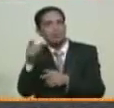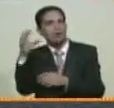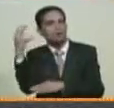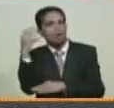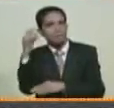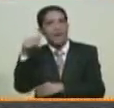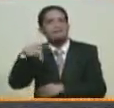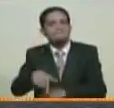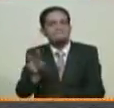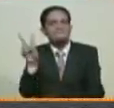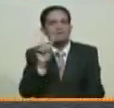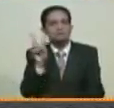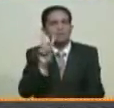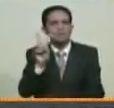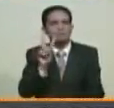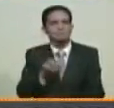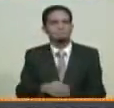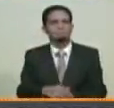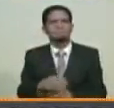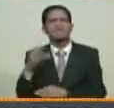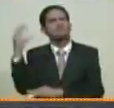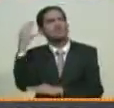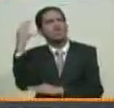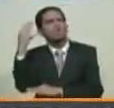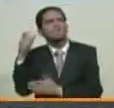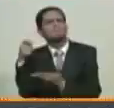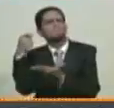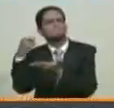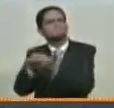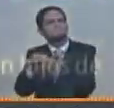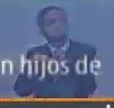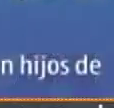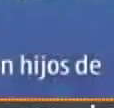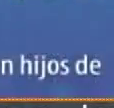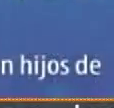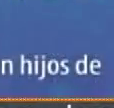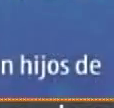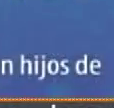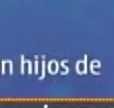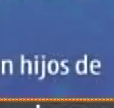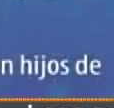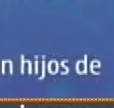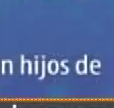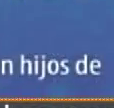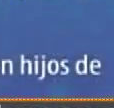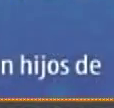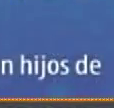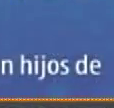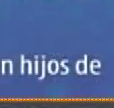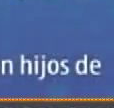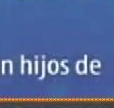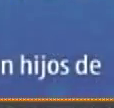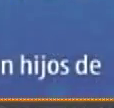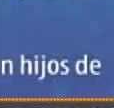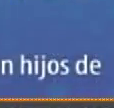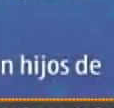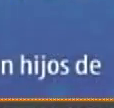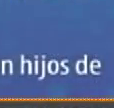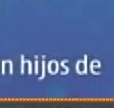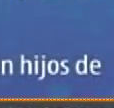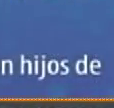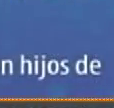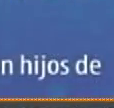en venezuela en colombia una consulta se los dije antes cuesta 30 dólares multiplicas 11 millones 220 mil por 30